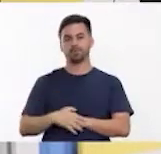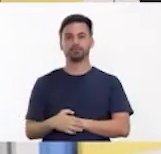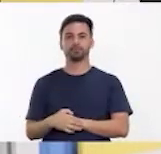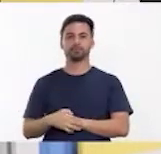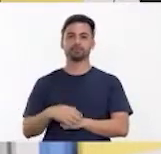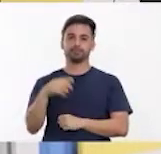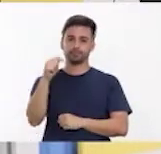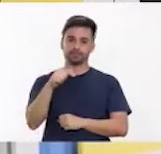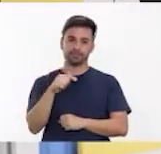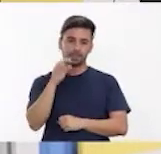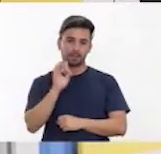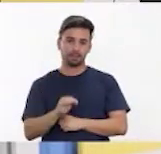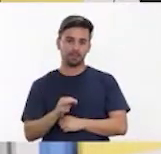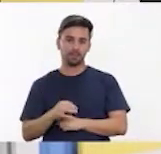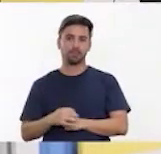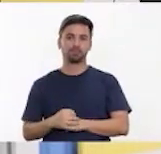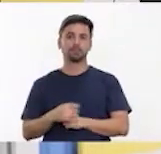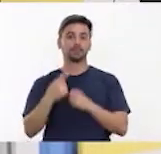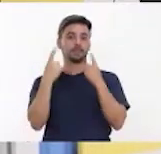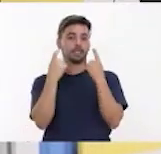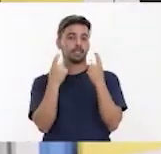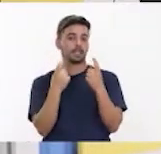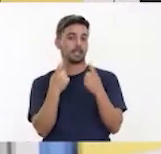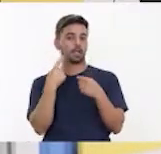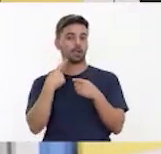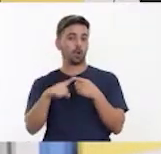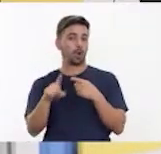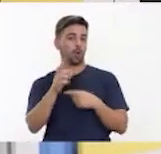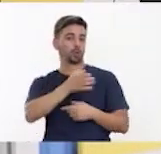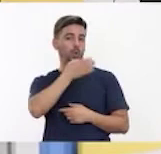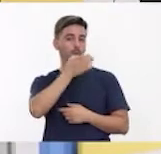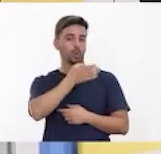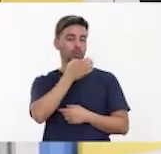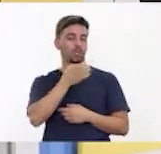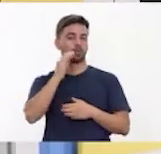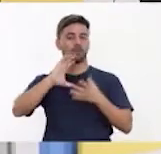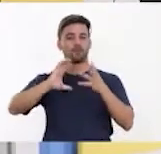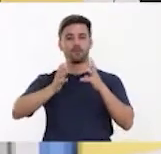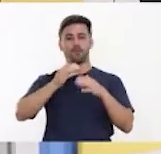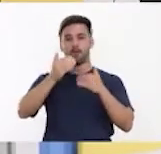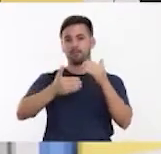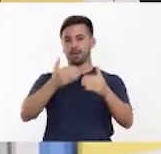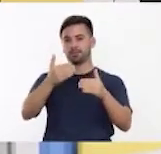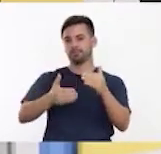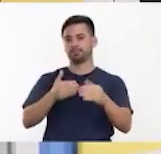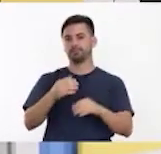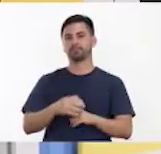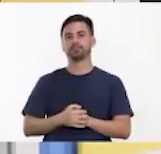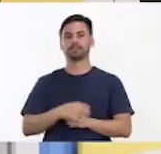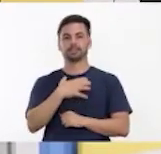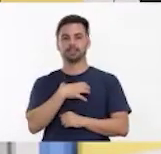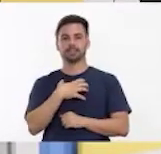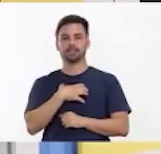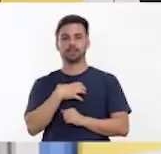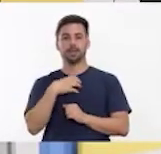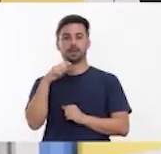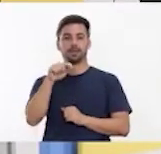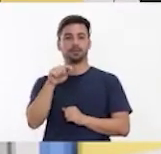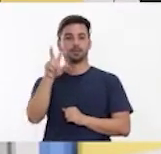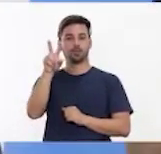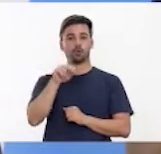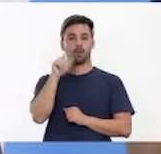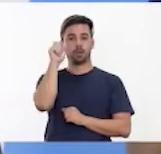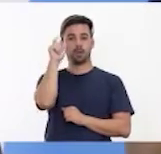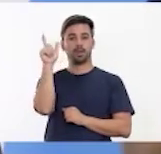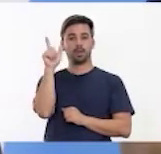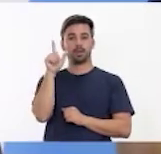concepciones, y es que aparece y cobra vida en Cuba el marxismo.